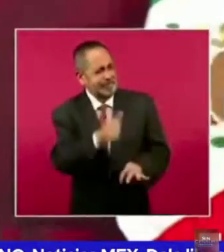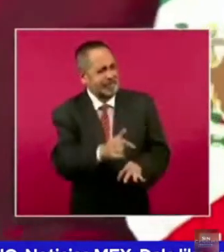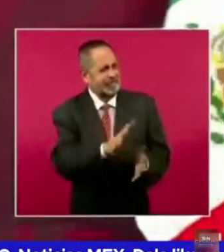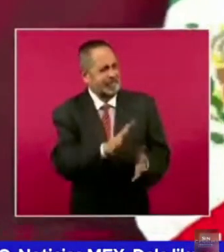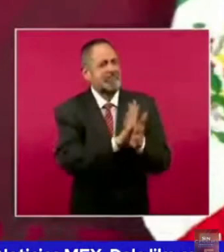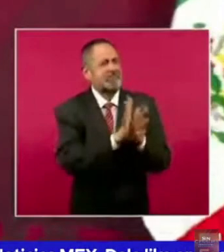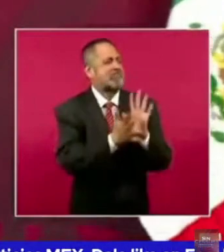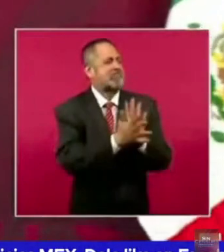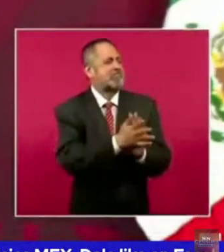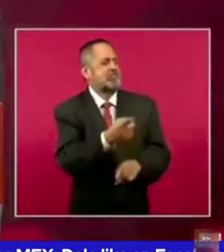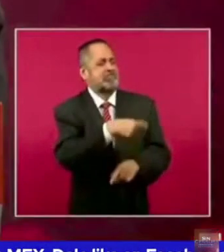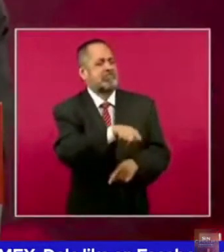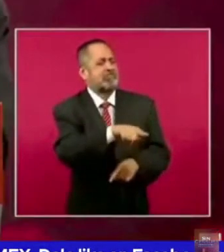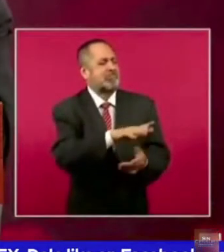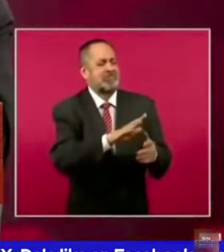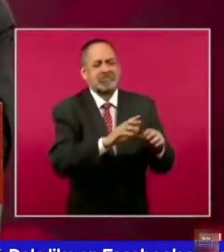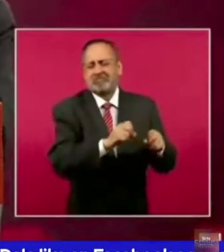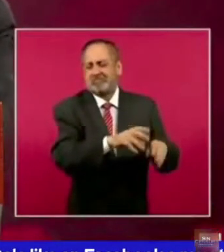alcahuete